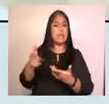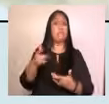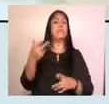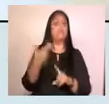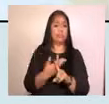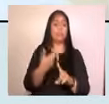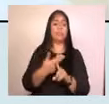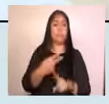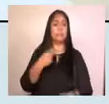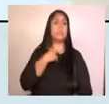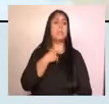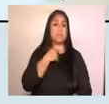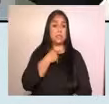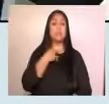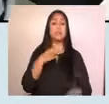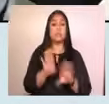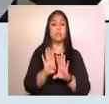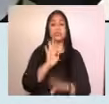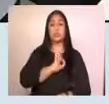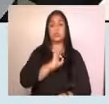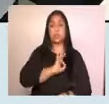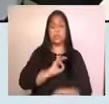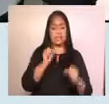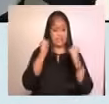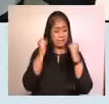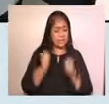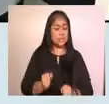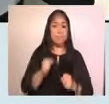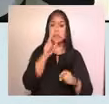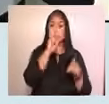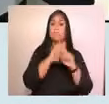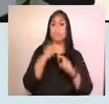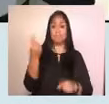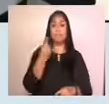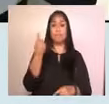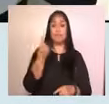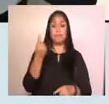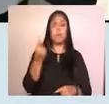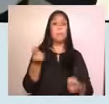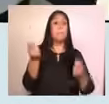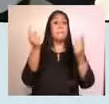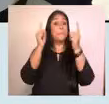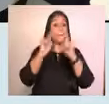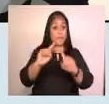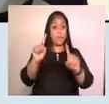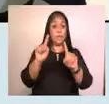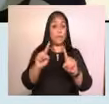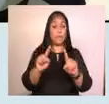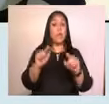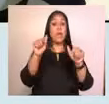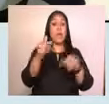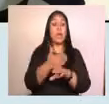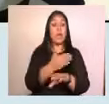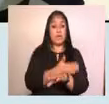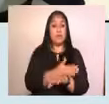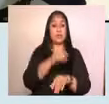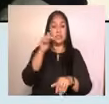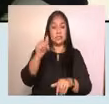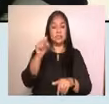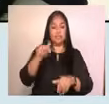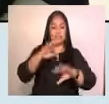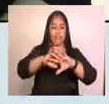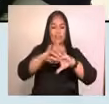como sociedad, de mucha dificultad y de mucha importancia. Sin embargo, antes, en esta